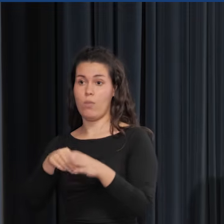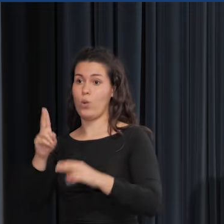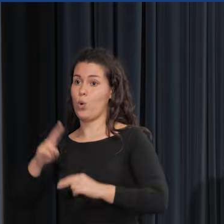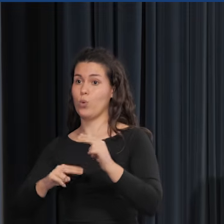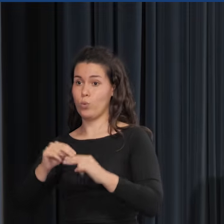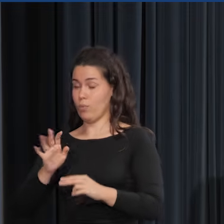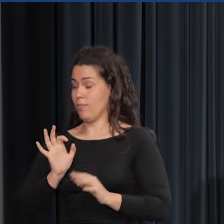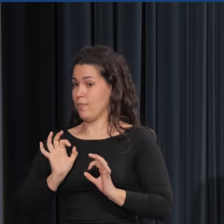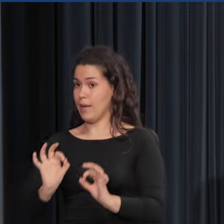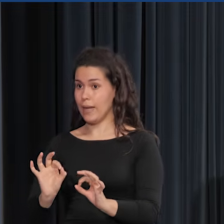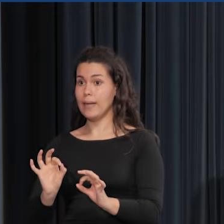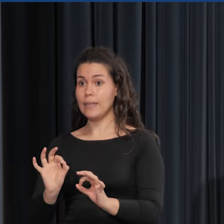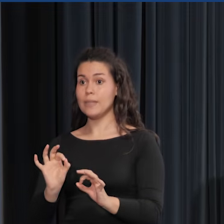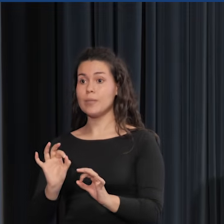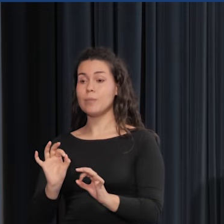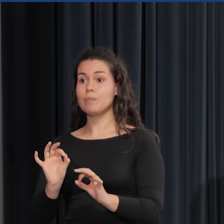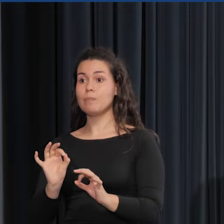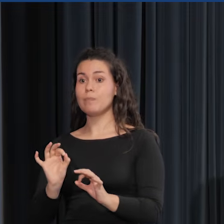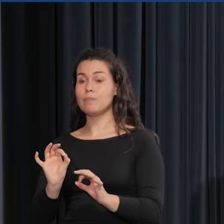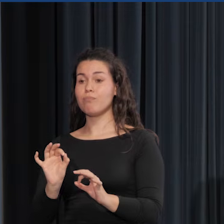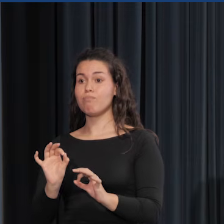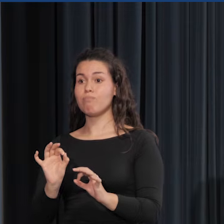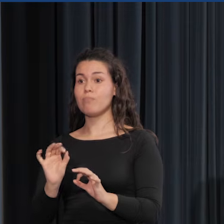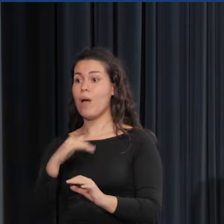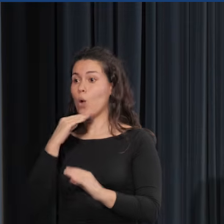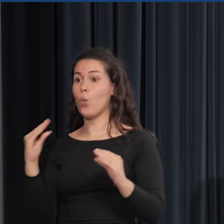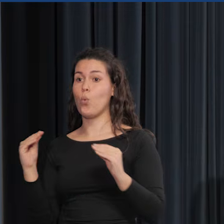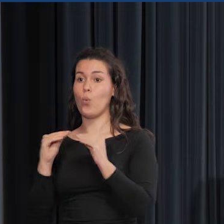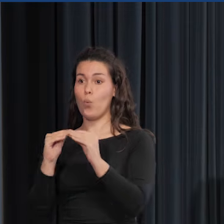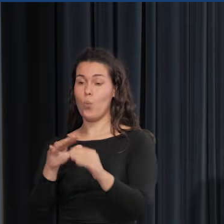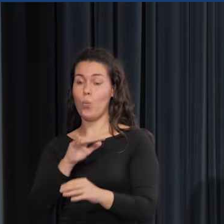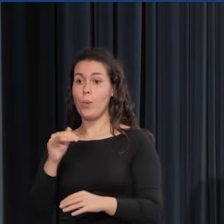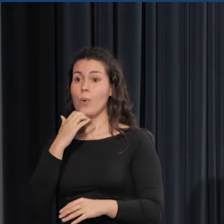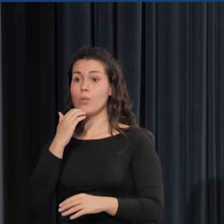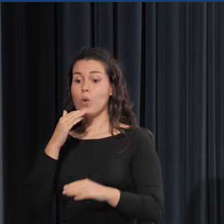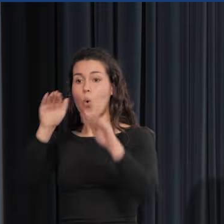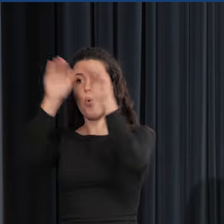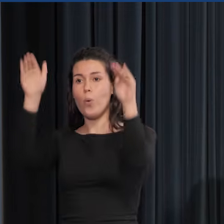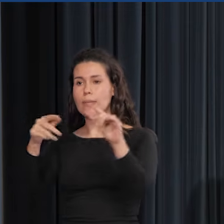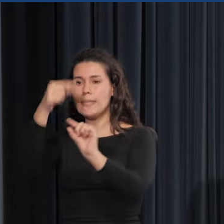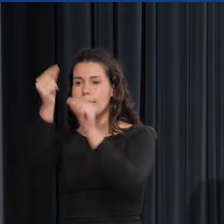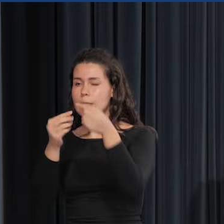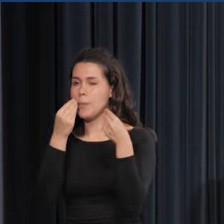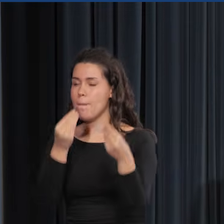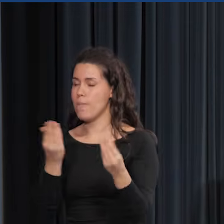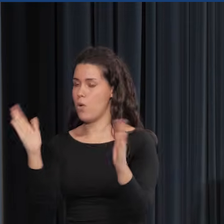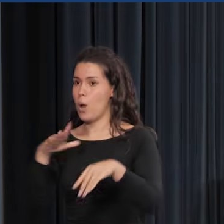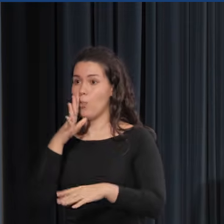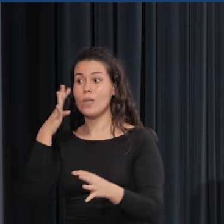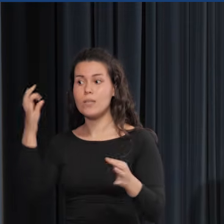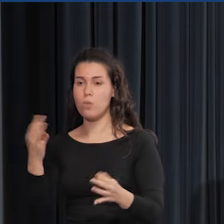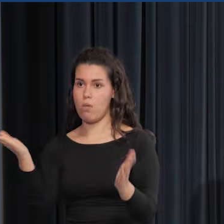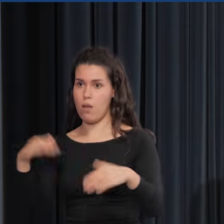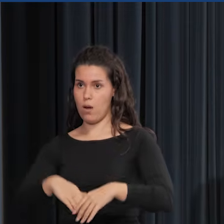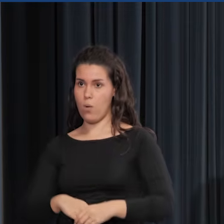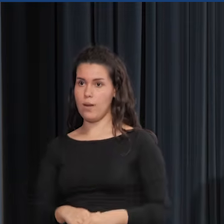Estas caídas tienen un elemento en común y es que se producen desde cubiertas que no están bien diseñadas, que no son lugares seguros para trabajar, y eso es obvio, y como